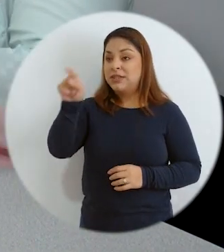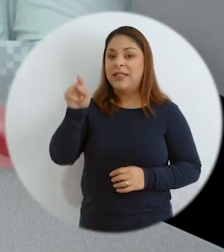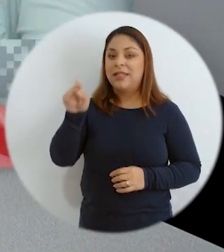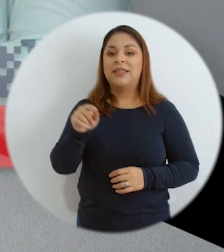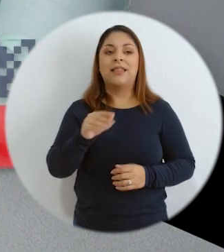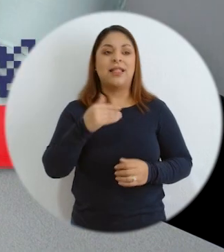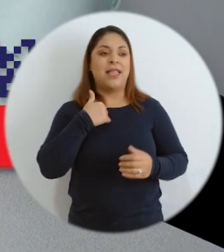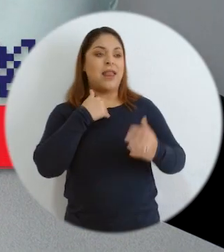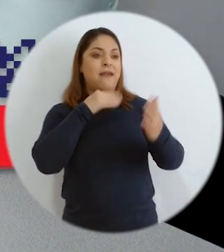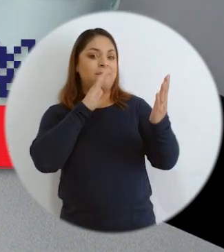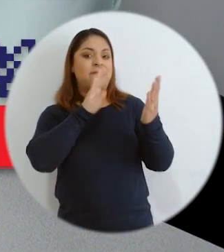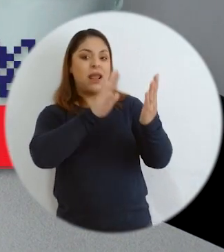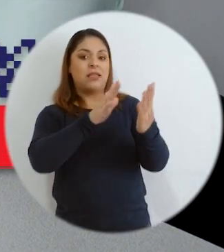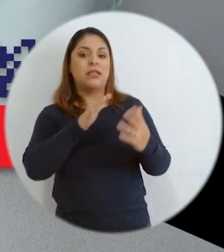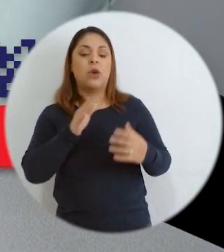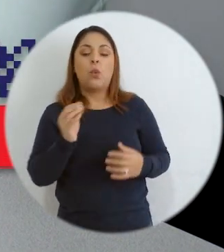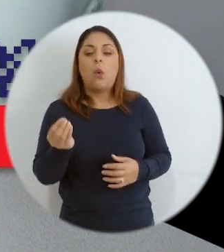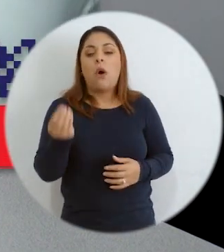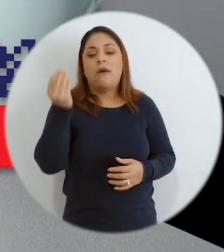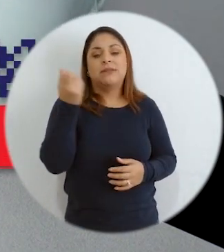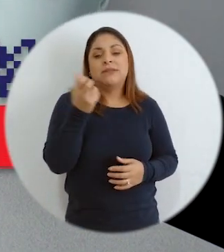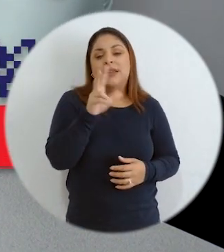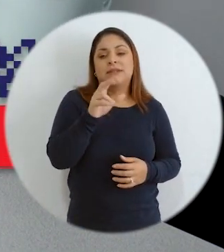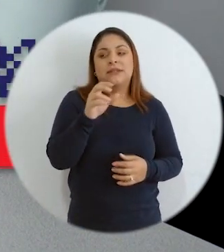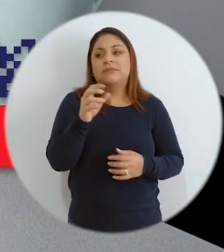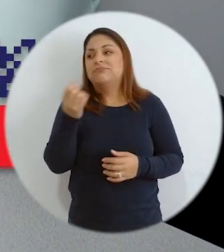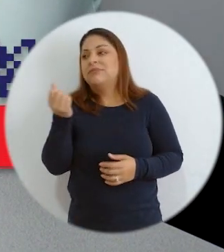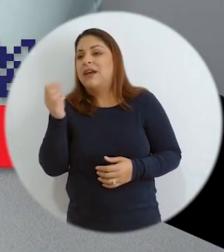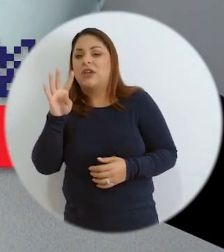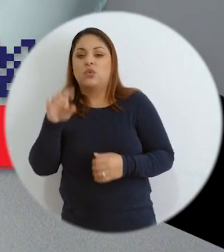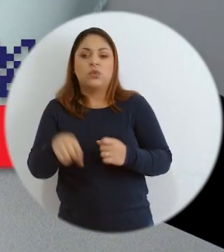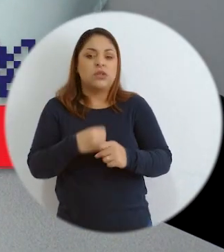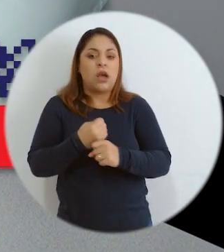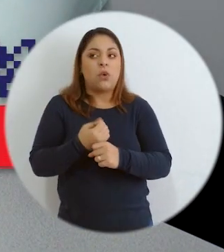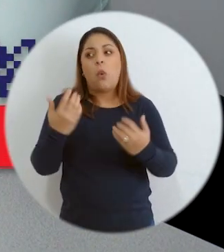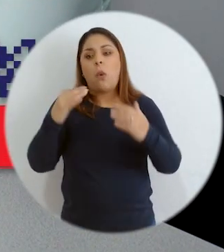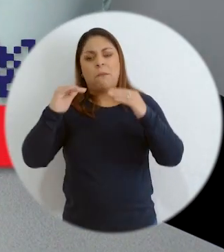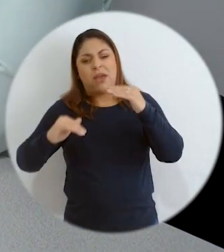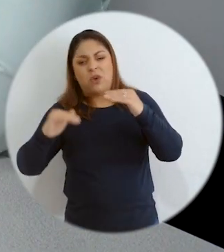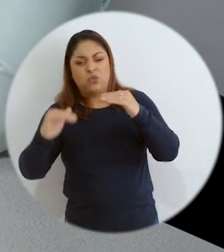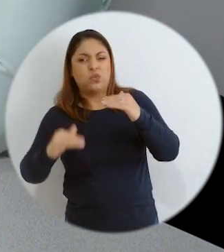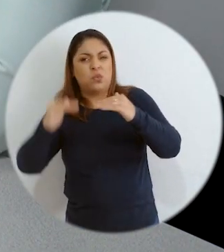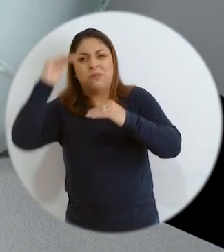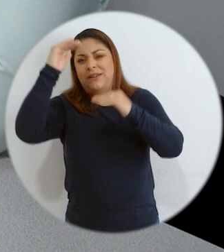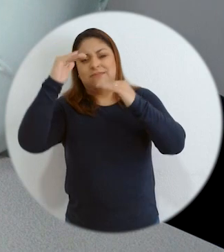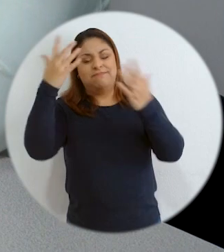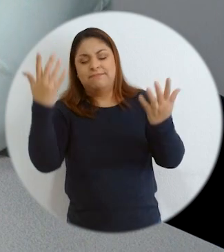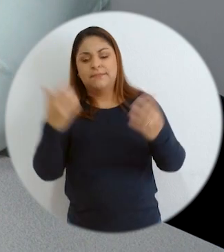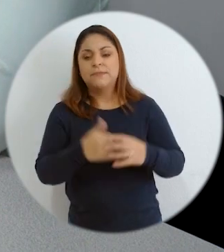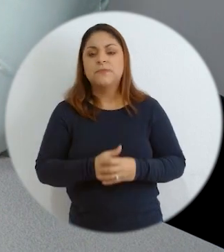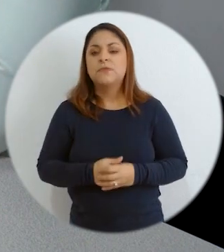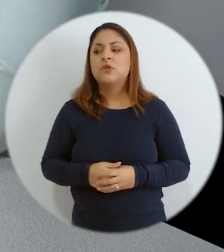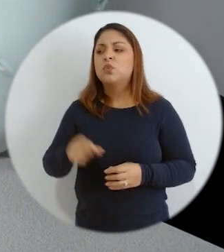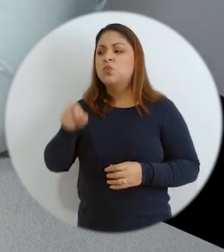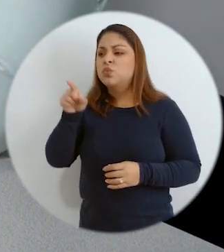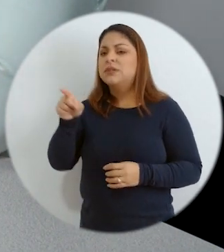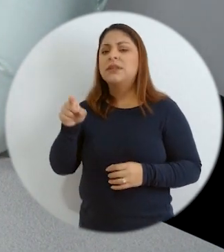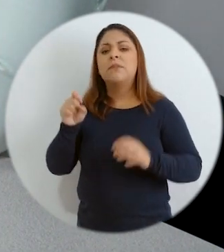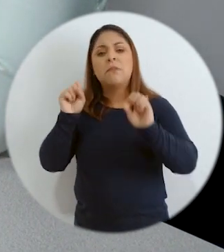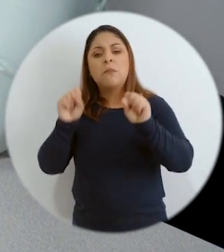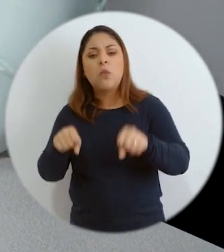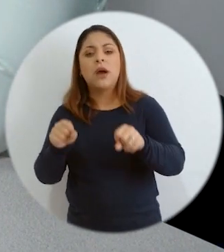usted tuviese aquí enfrente a un muchacho, una muchacha de 13, 14 años, incluso todavía menor, un poquito